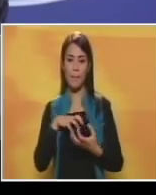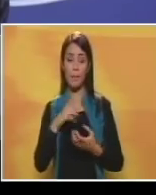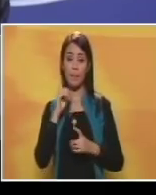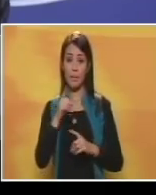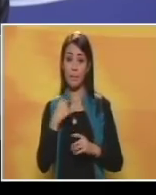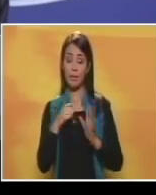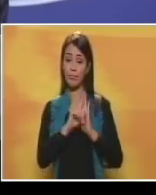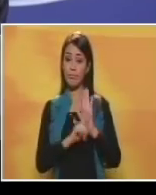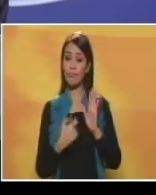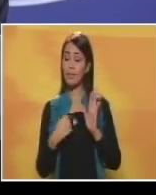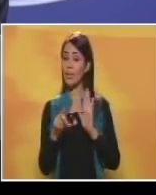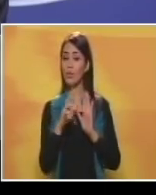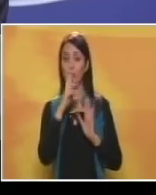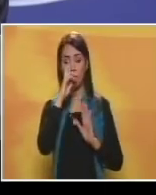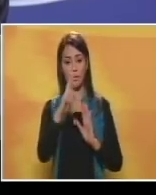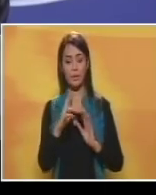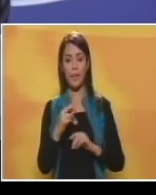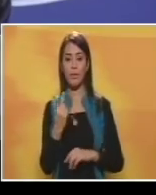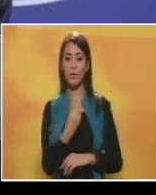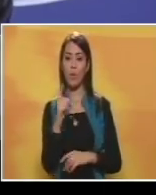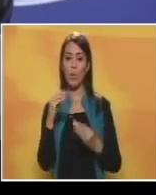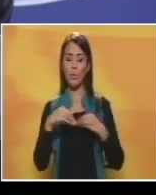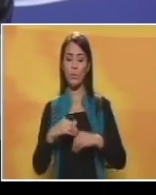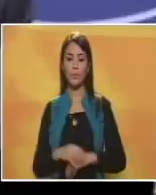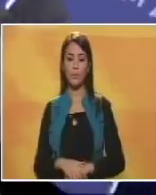la medida viola provisiones de 2 acuerdos.